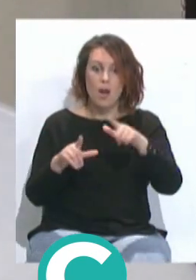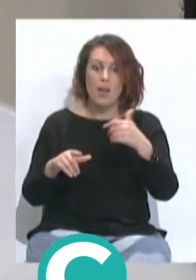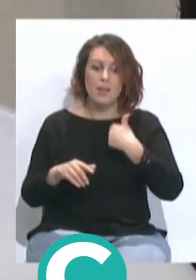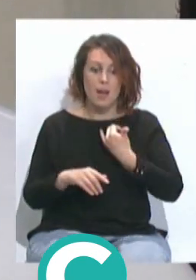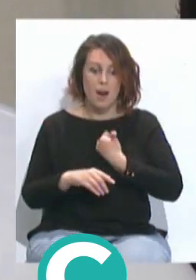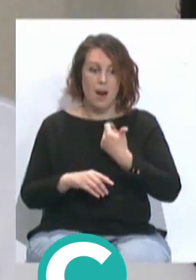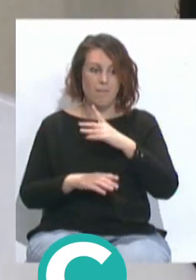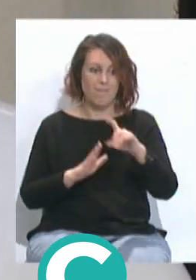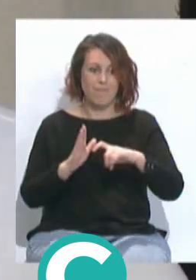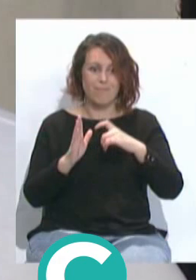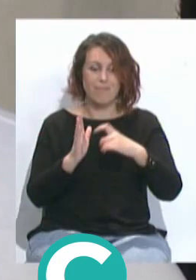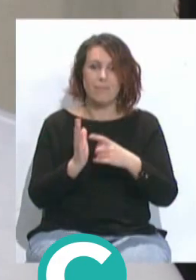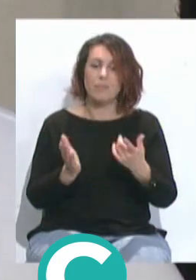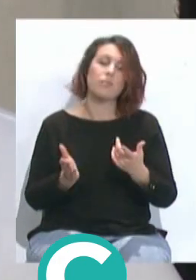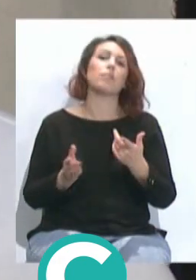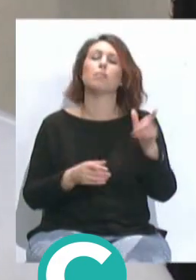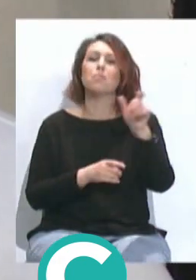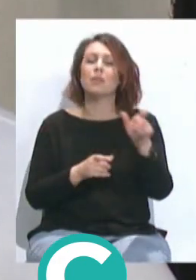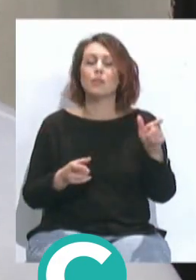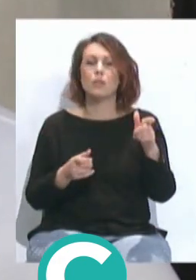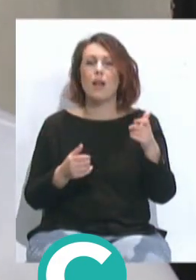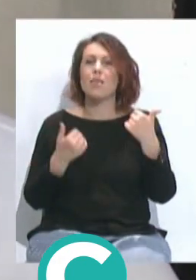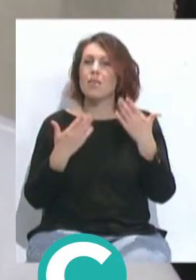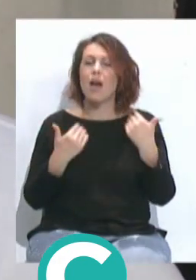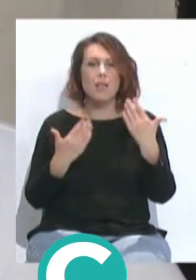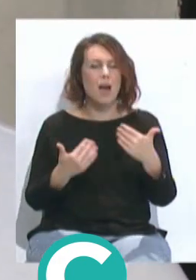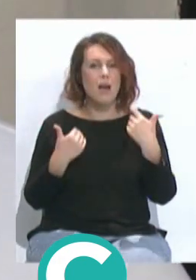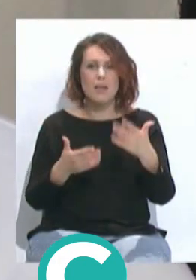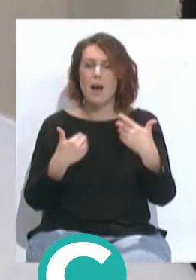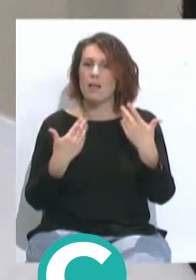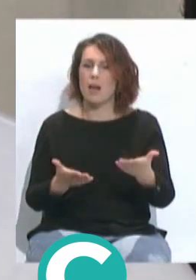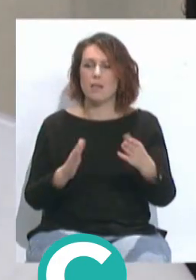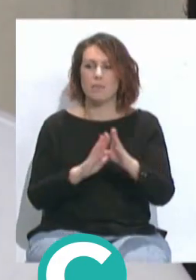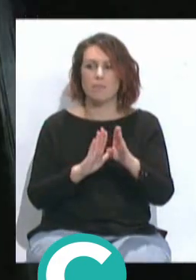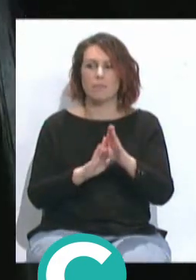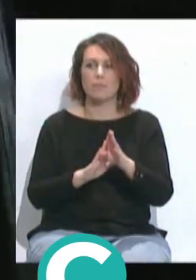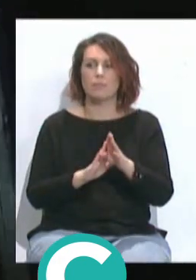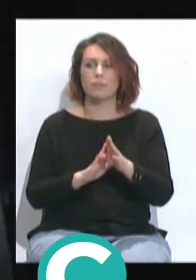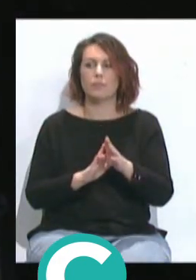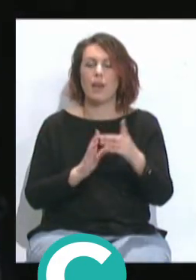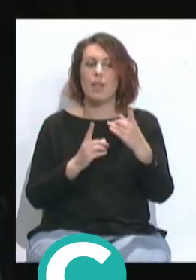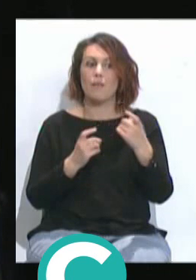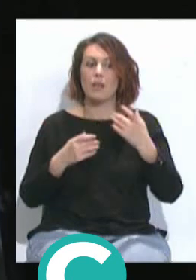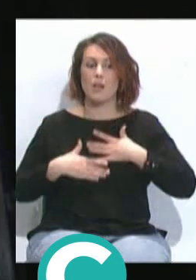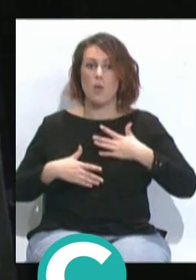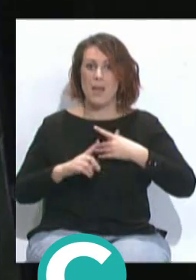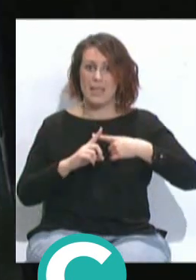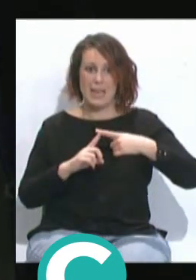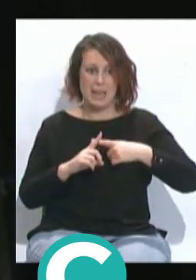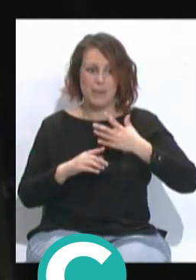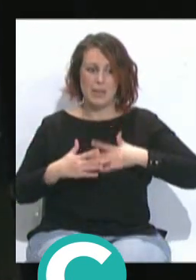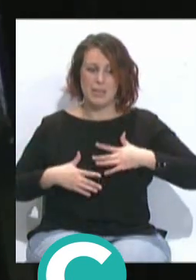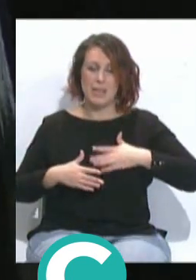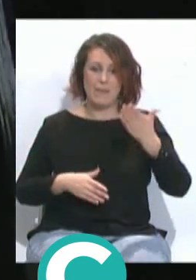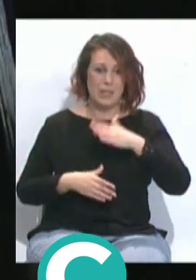está a tope y la gente no para no para y sigue y sigue se necesita ropa térmica todo tipo de